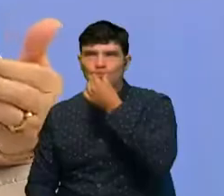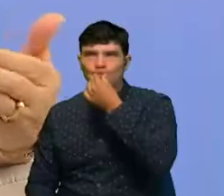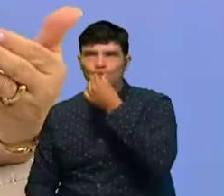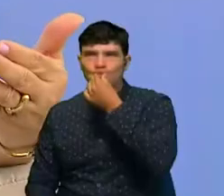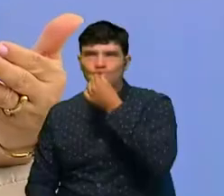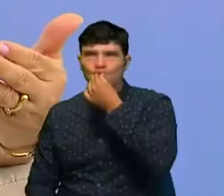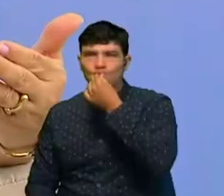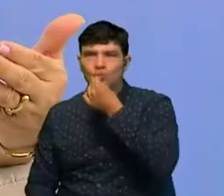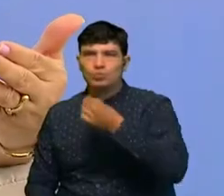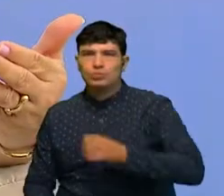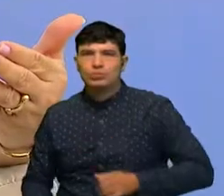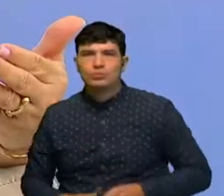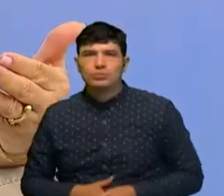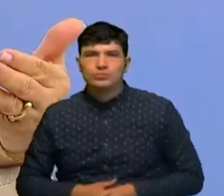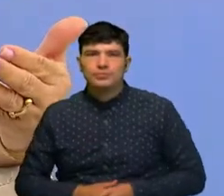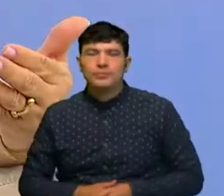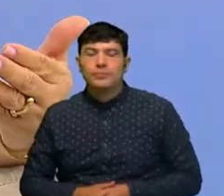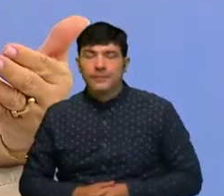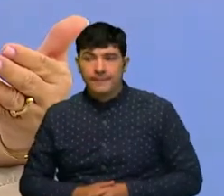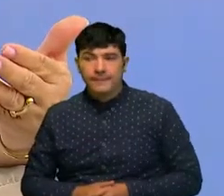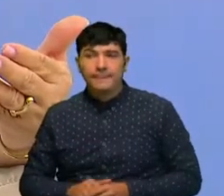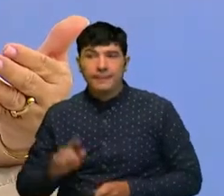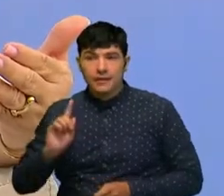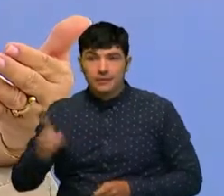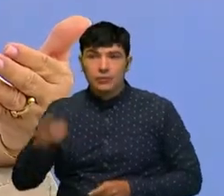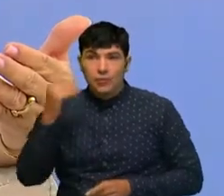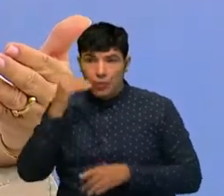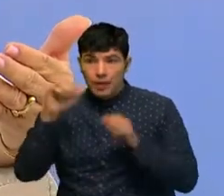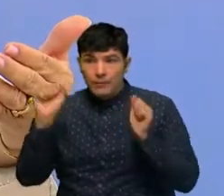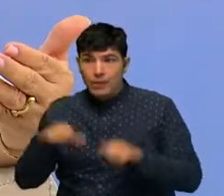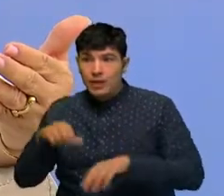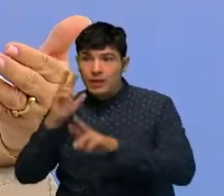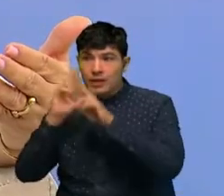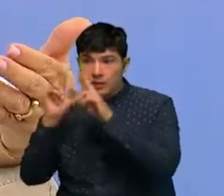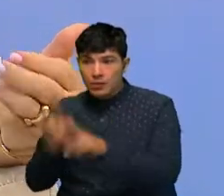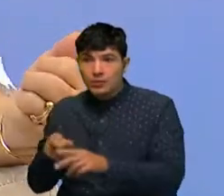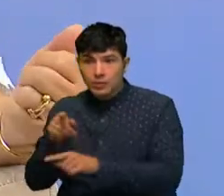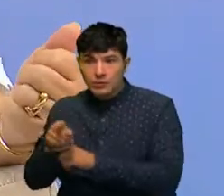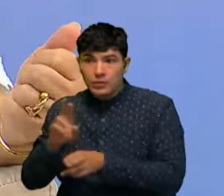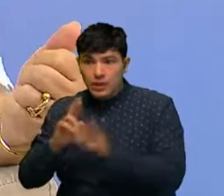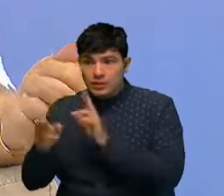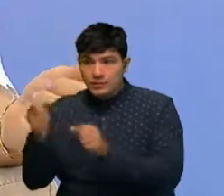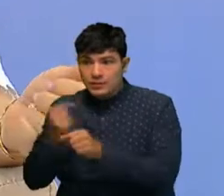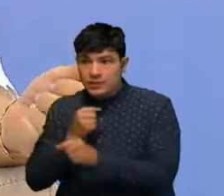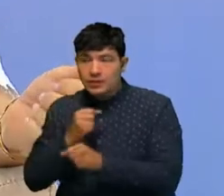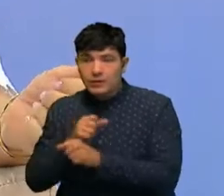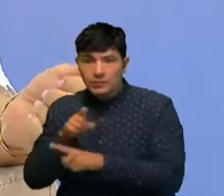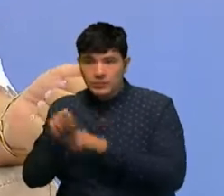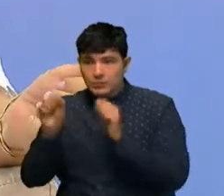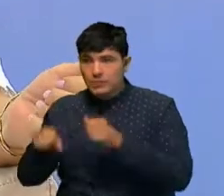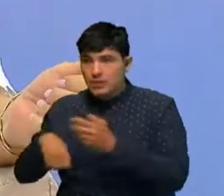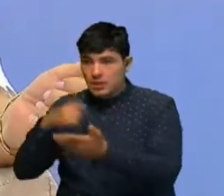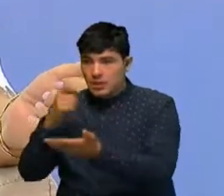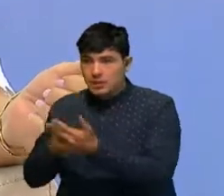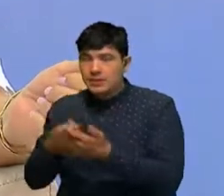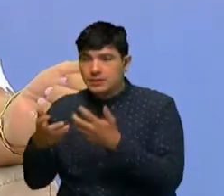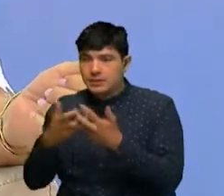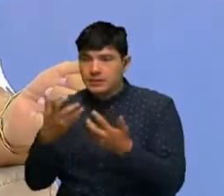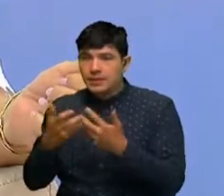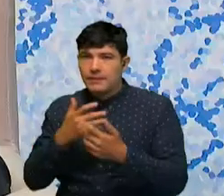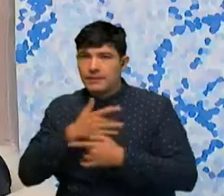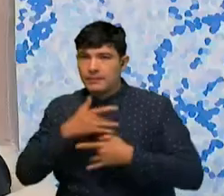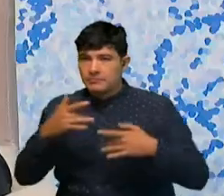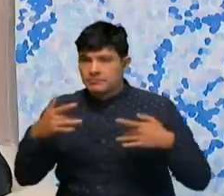esto es que mire que las tiene derecho a que le paguen todas las cotizaciones al sistema de seguridad